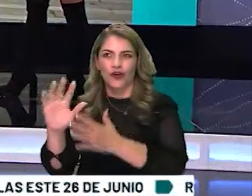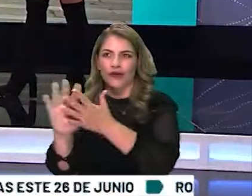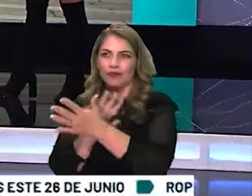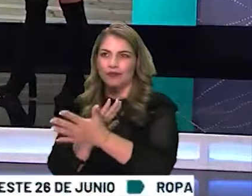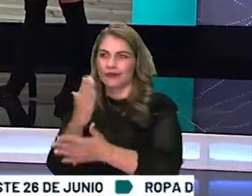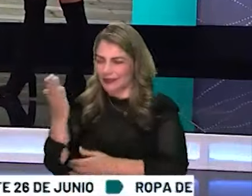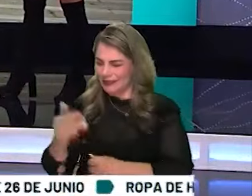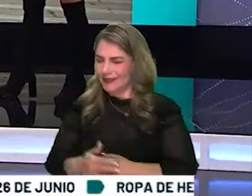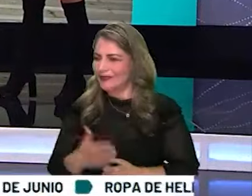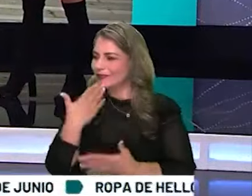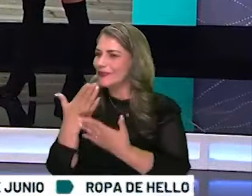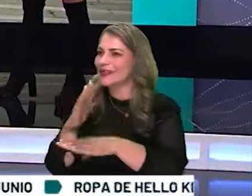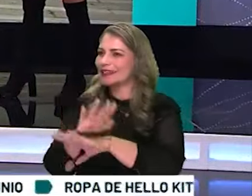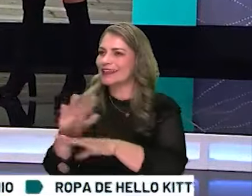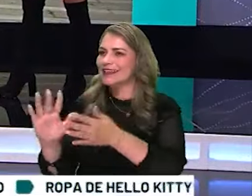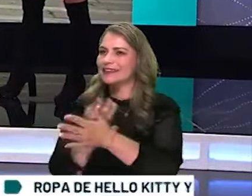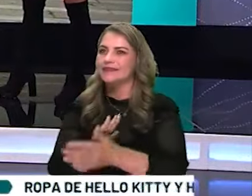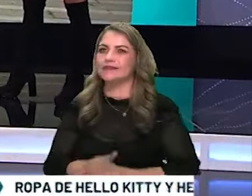tardes, adelante.